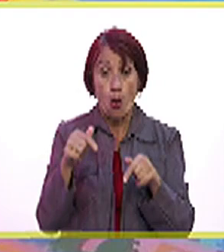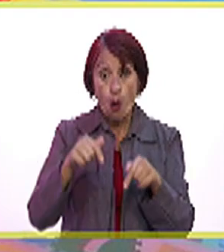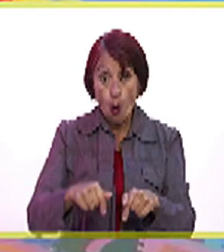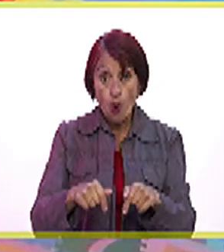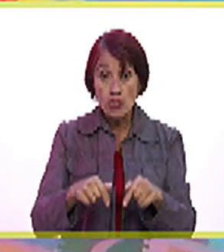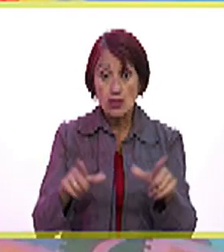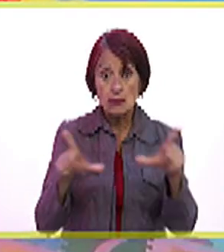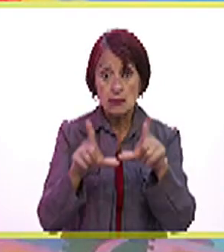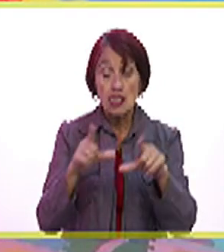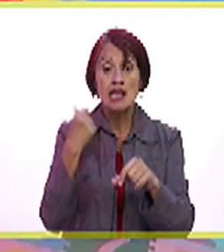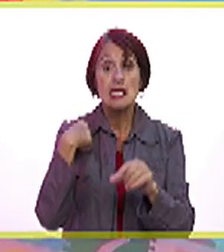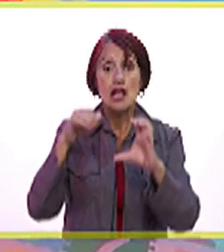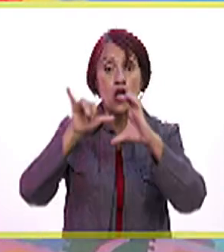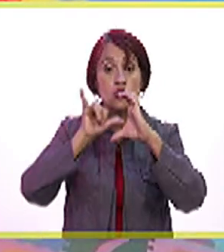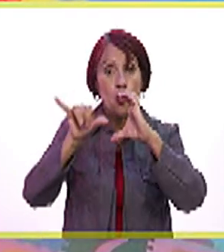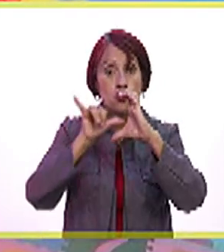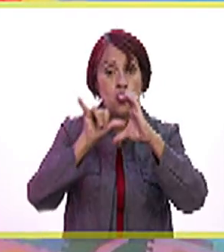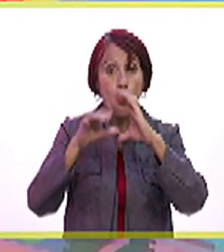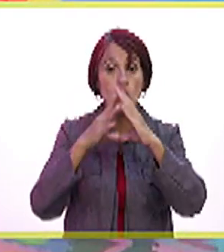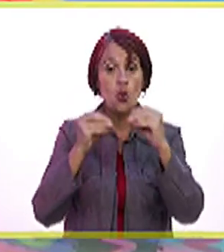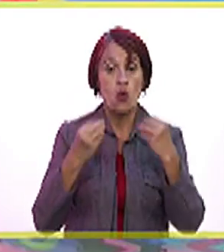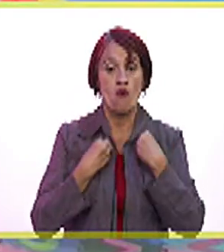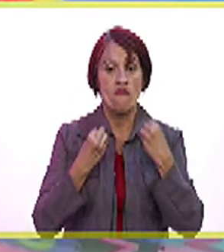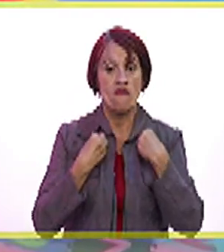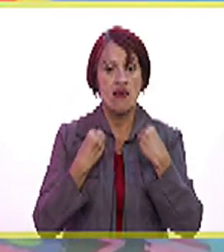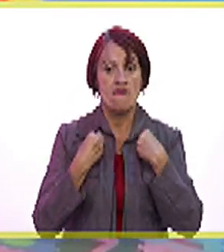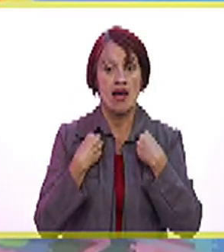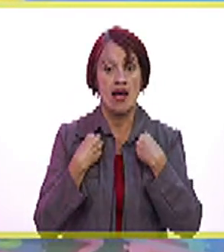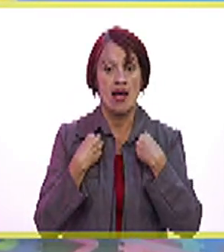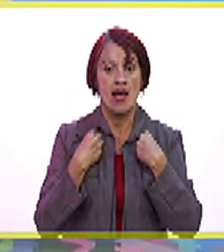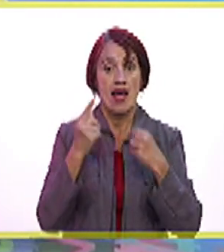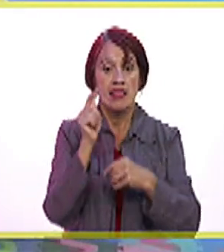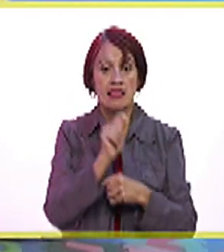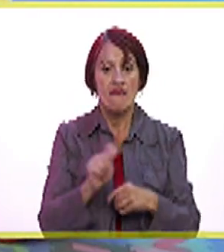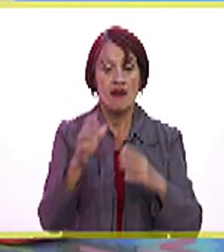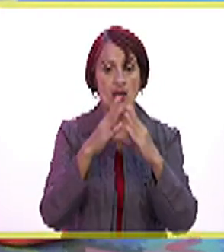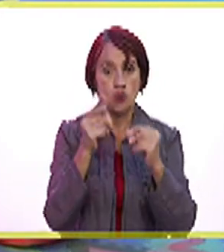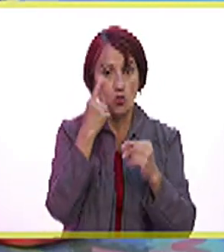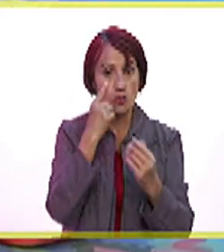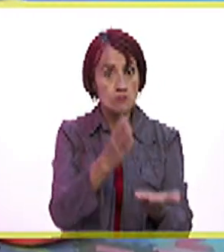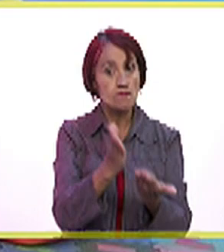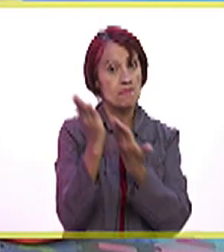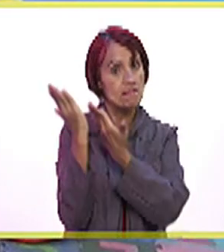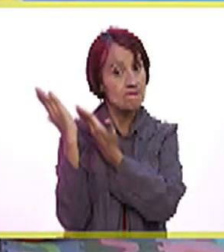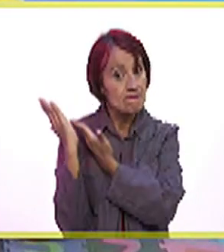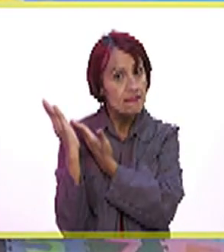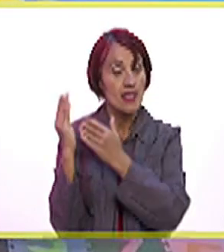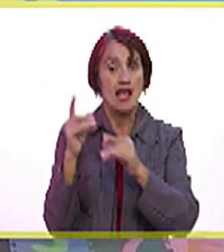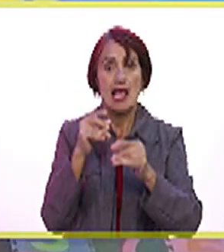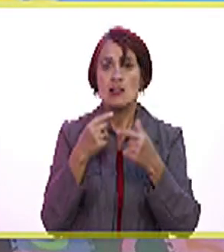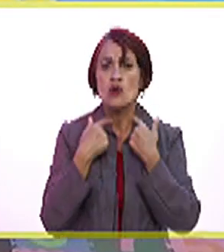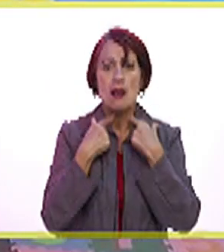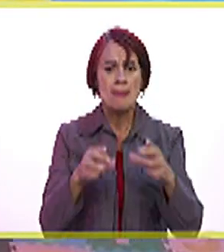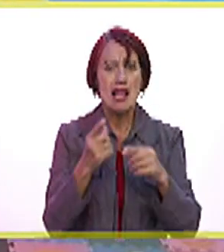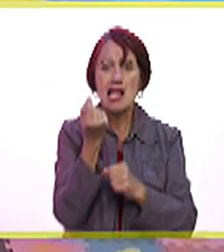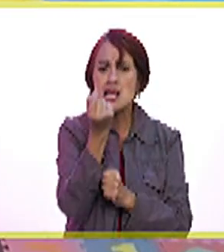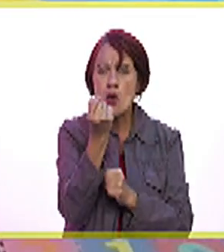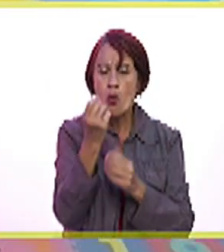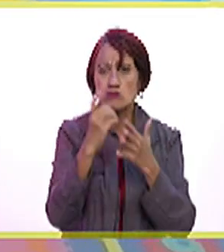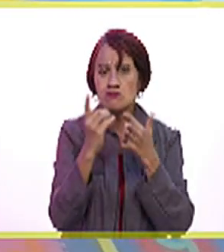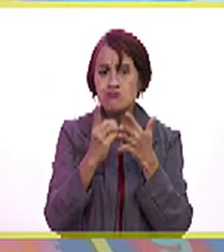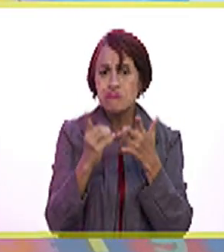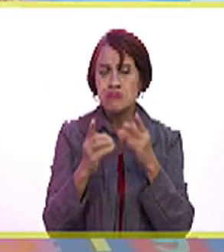tenemos un canal de YouTube en Vive TV Oficial. Por allí no se perderán ningún detalle de nuestras